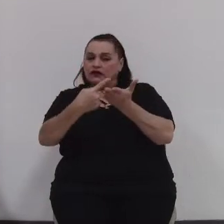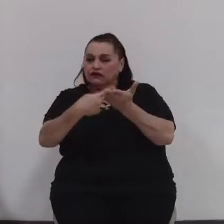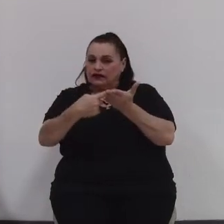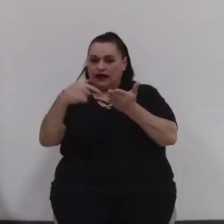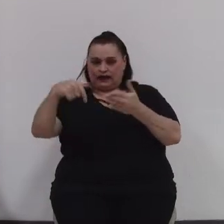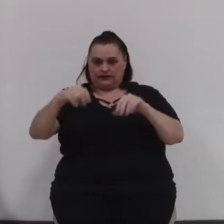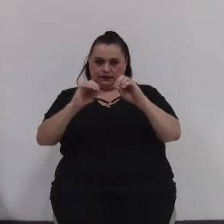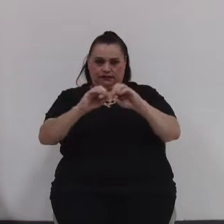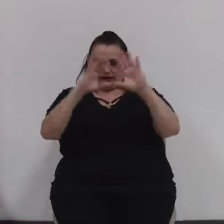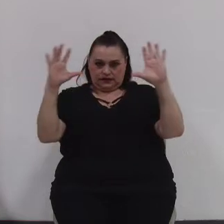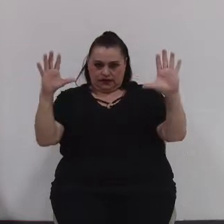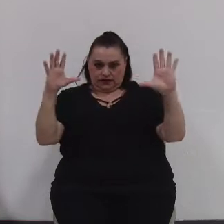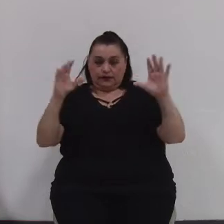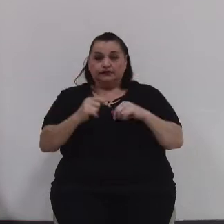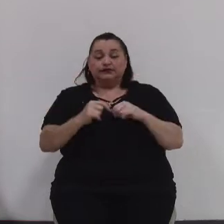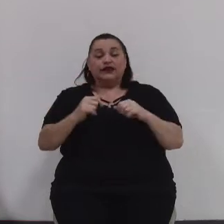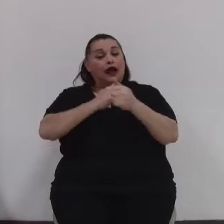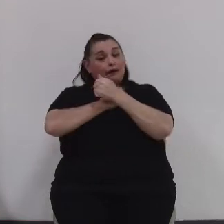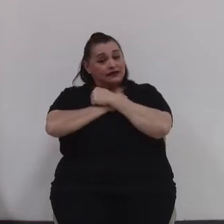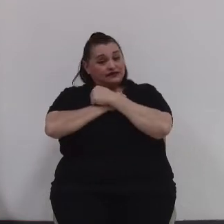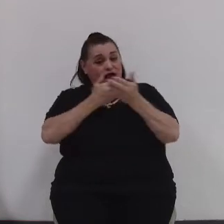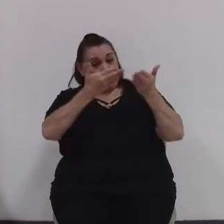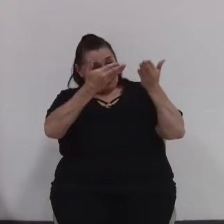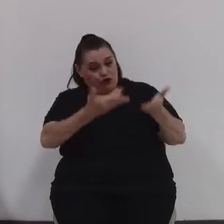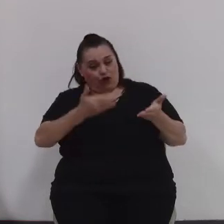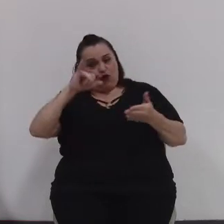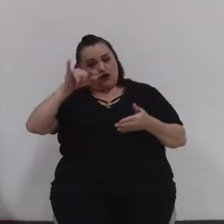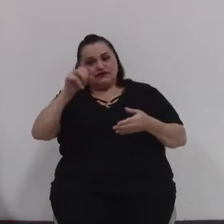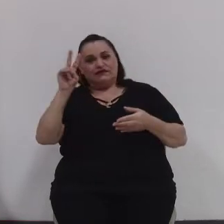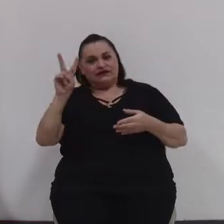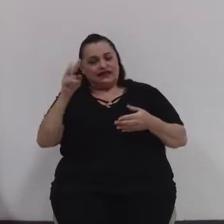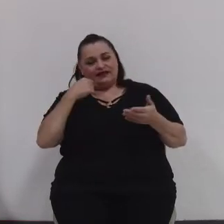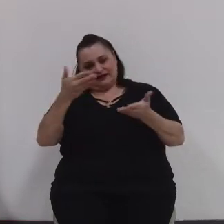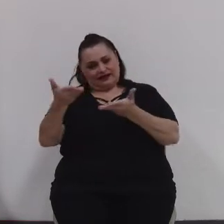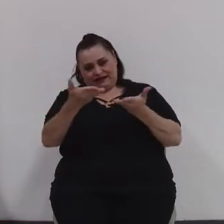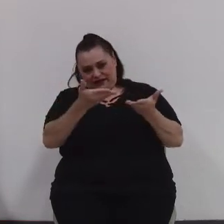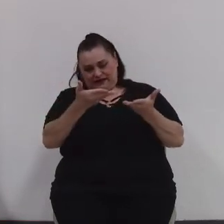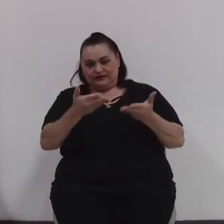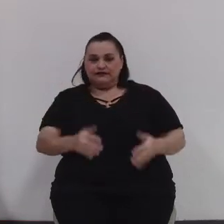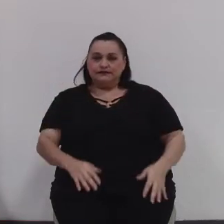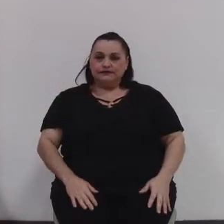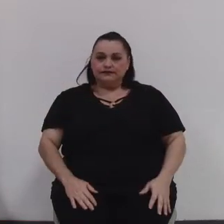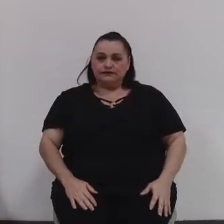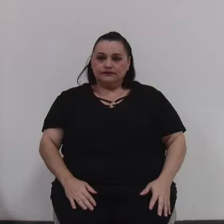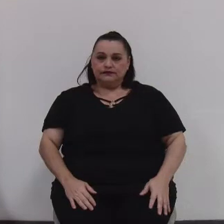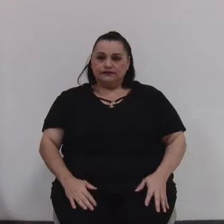mañana. Apreciado don José Vicente, por favor, adelante.